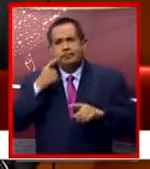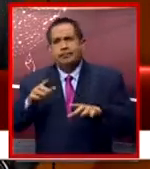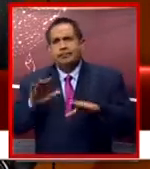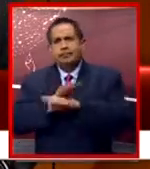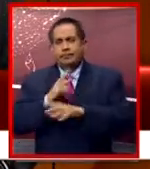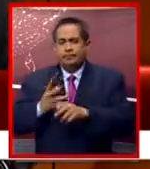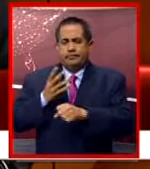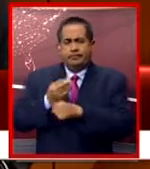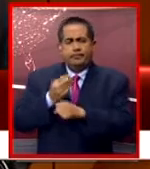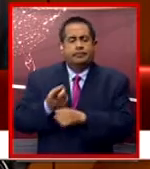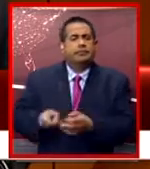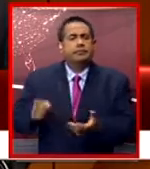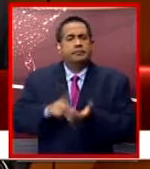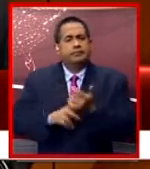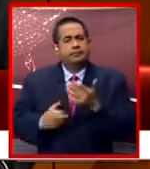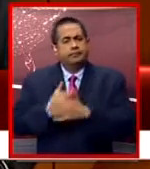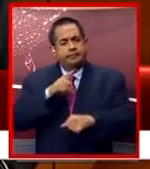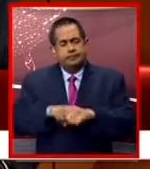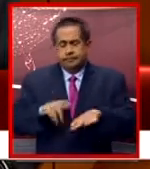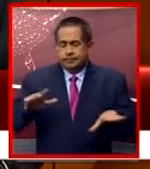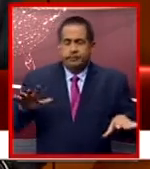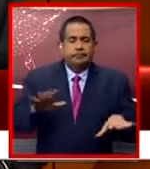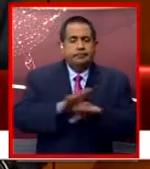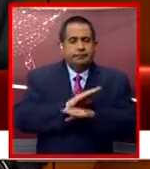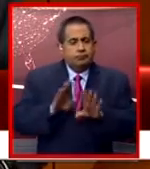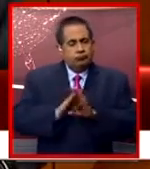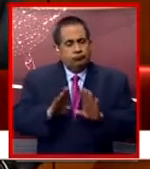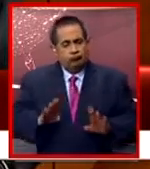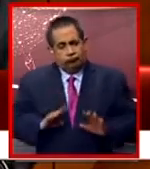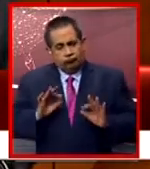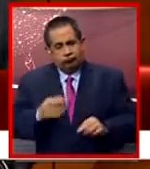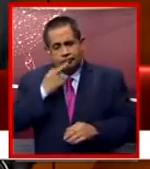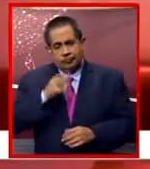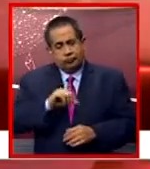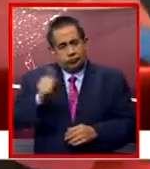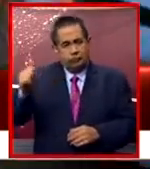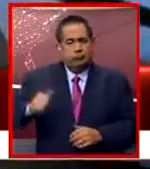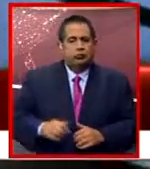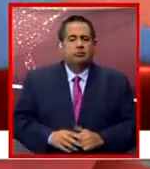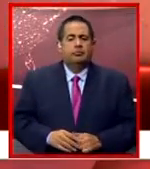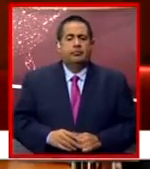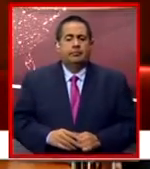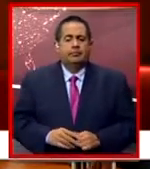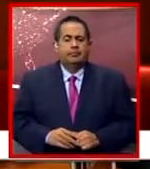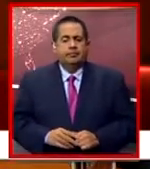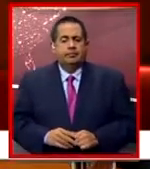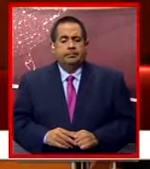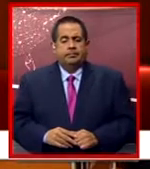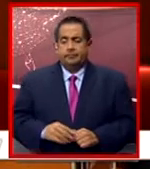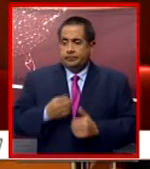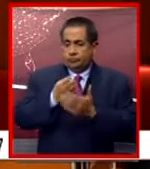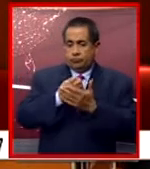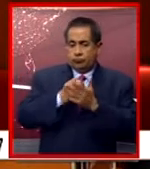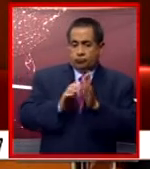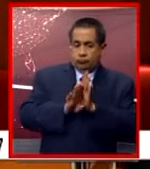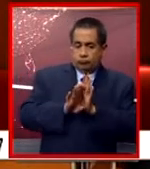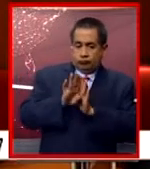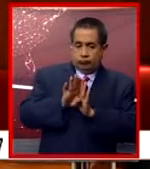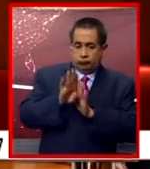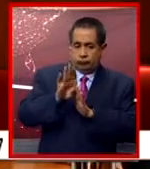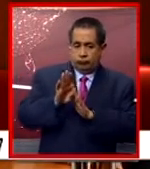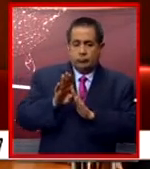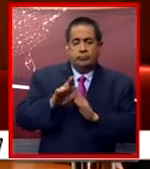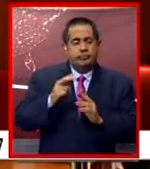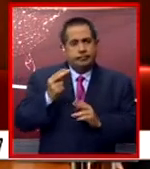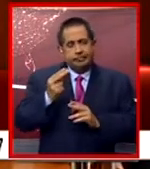mercado interno nacional y recuperar las condiciones de bienestar de los mexicanos? La economía crece menos de lo